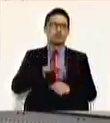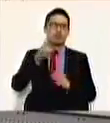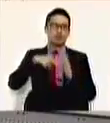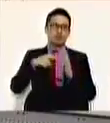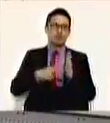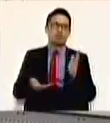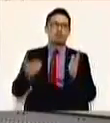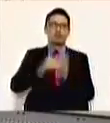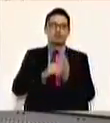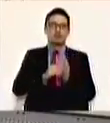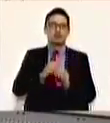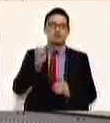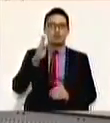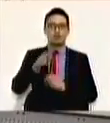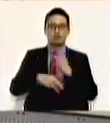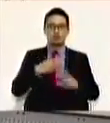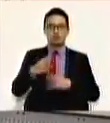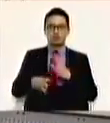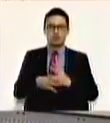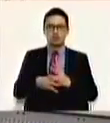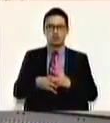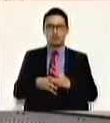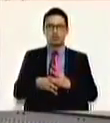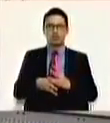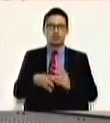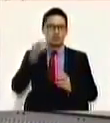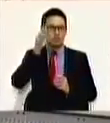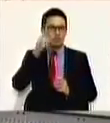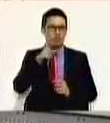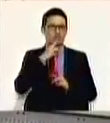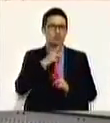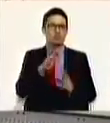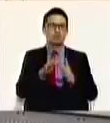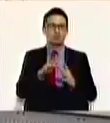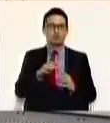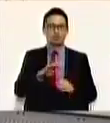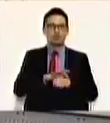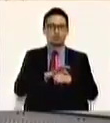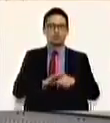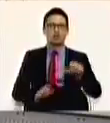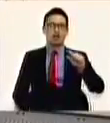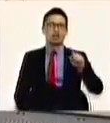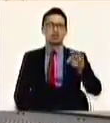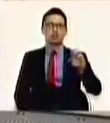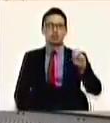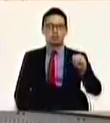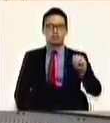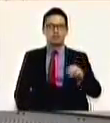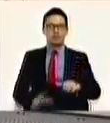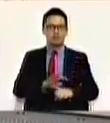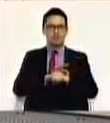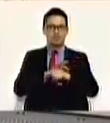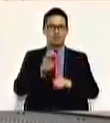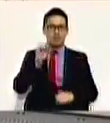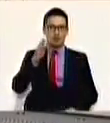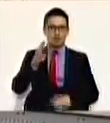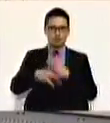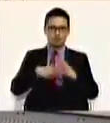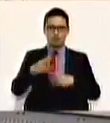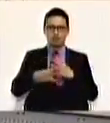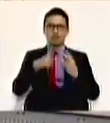una otra vez. El Banco Mundial dijo, y tal vez esto responda a una pregunta del doctor Aston. El Banco Mundial dijo, hay